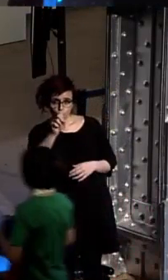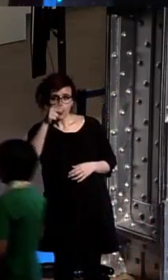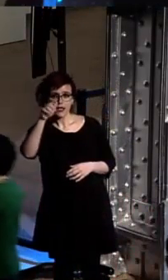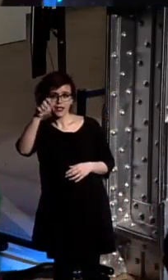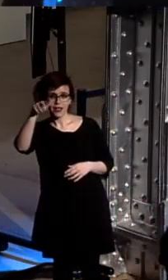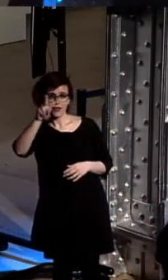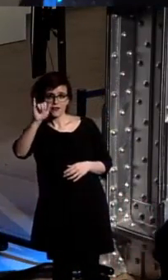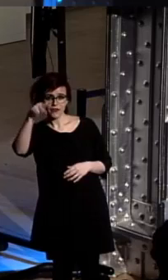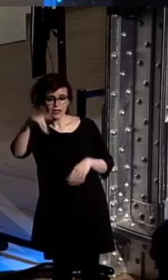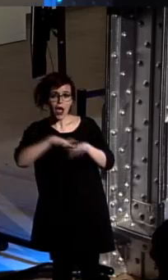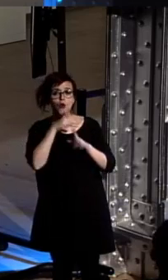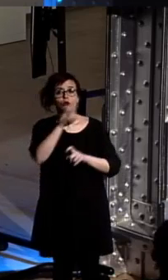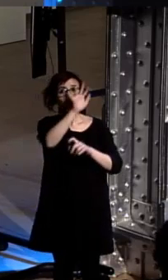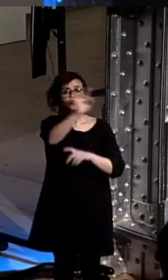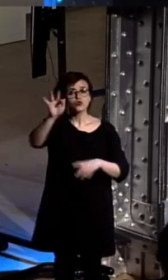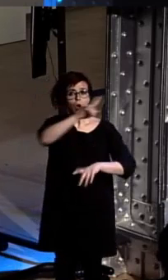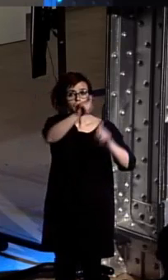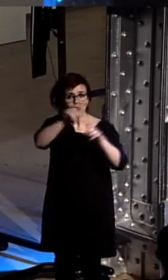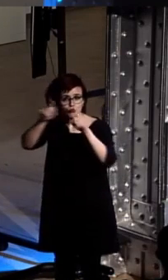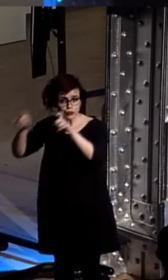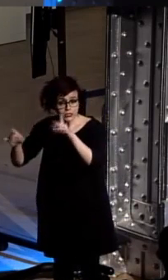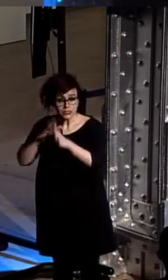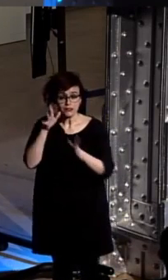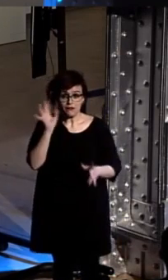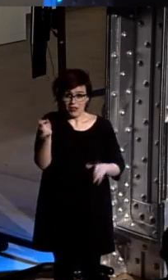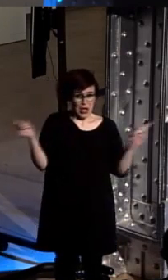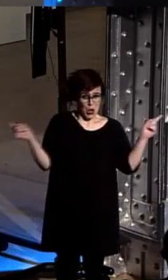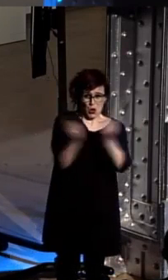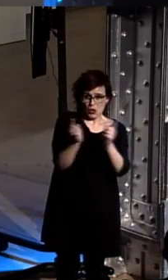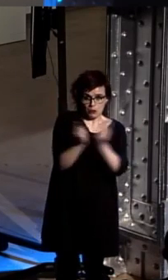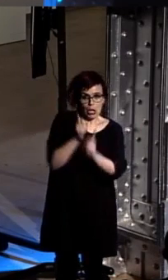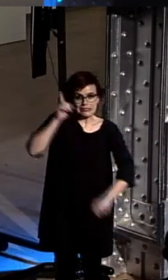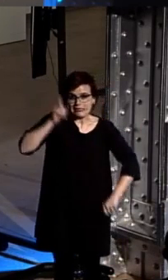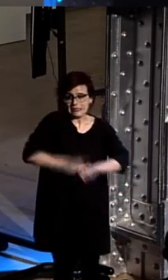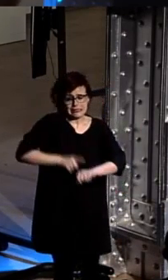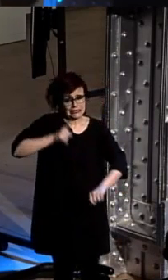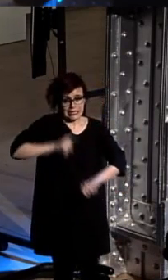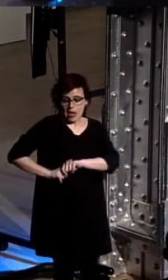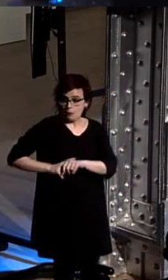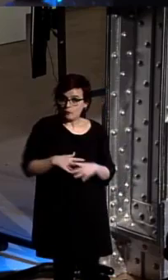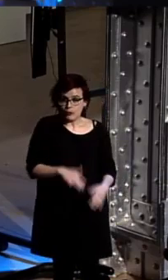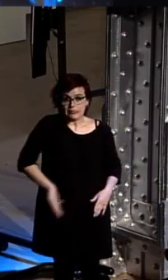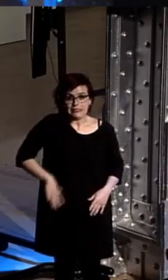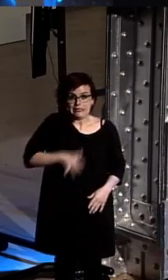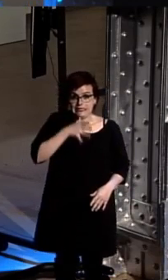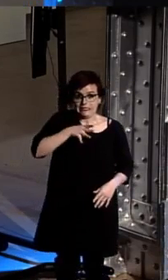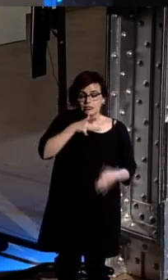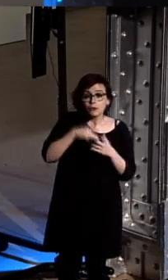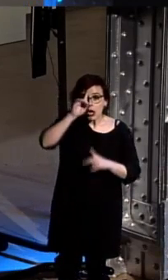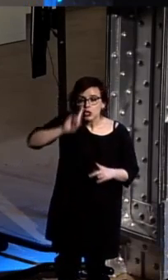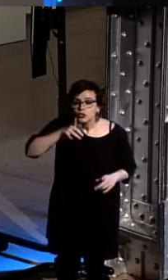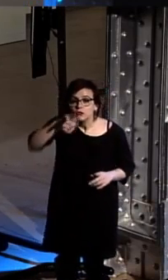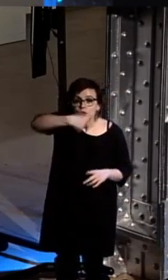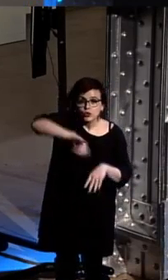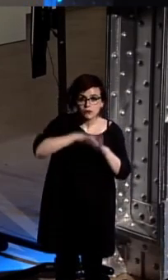tomad asiento, vamos a hacer un turno de preguntas. Es verdad que breve, porque se nos ha echado el tiempo encima. Yo no sé vosotros,